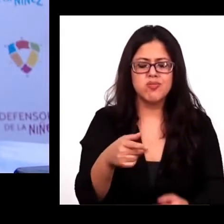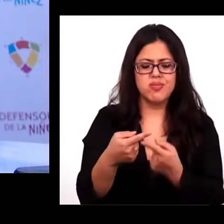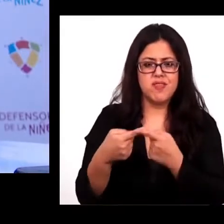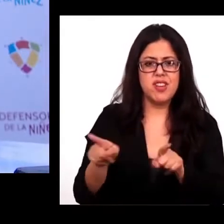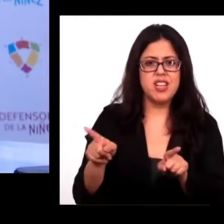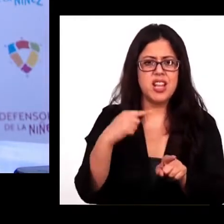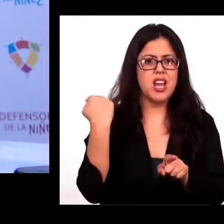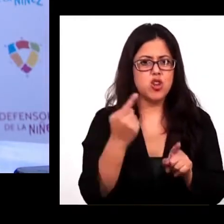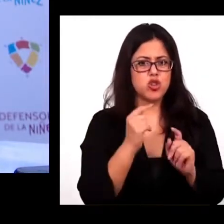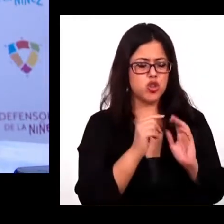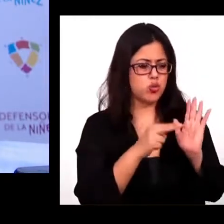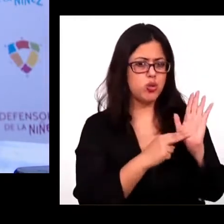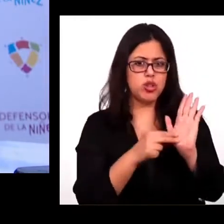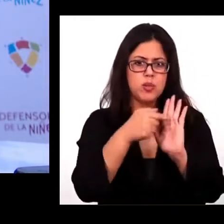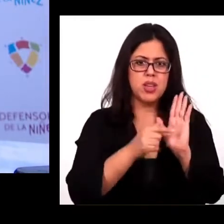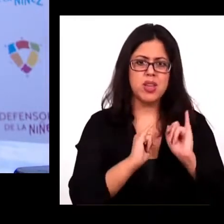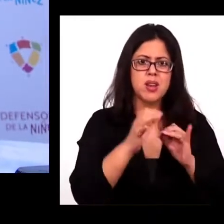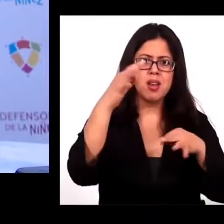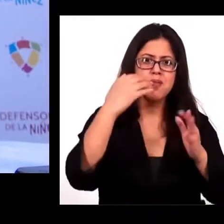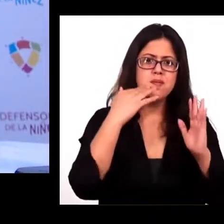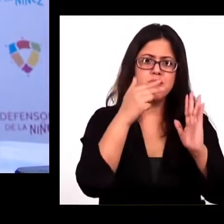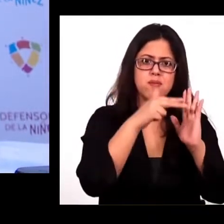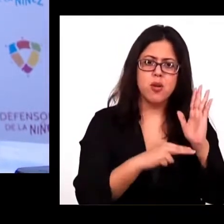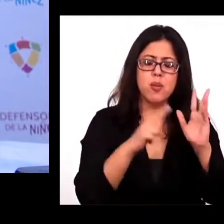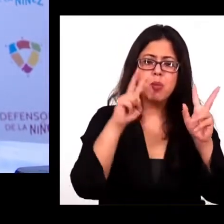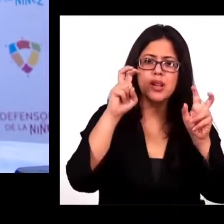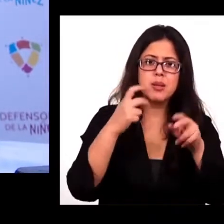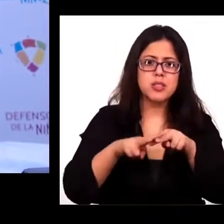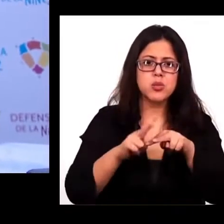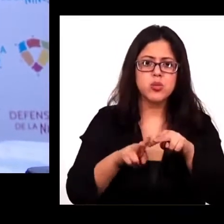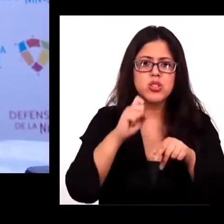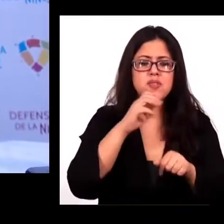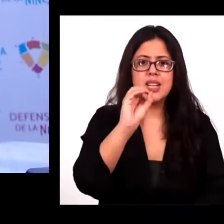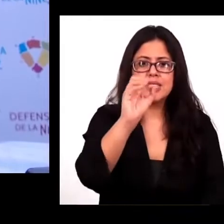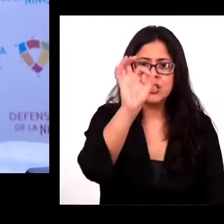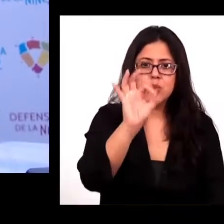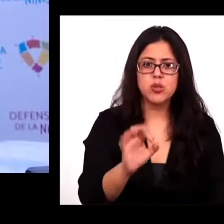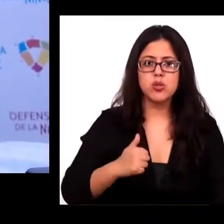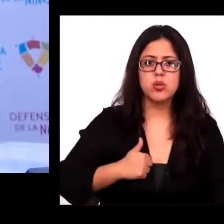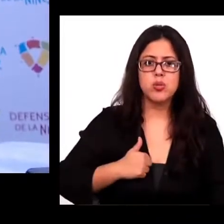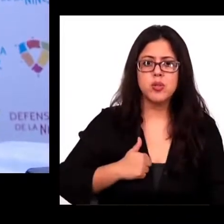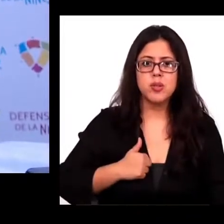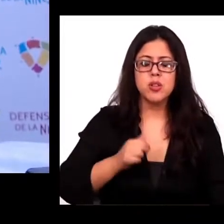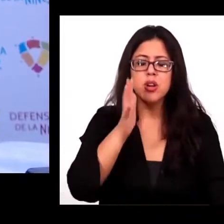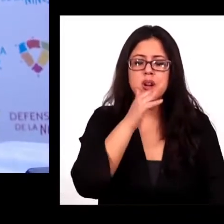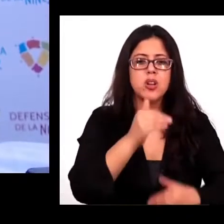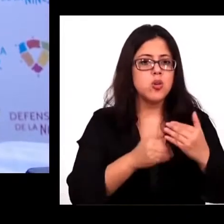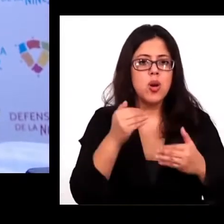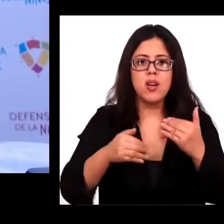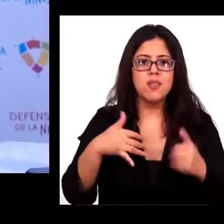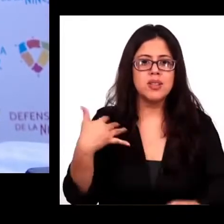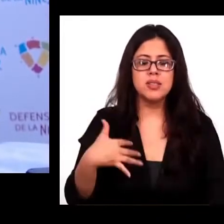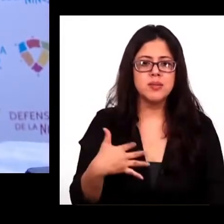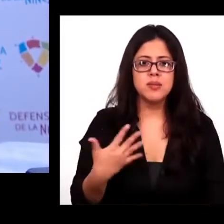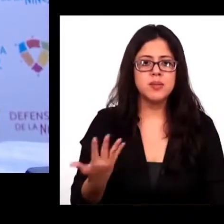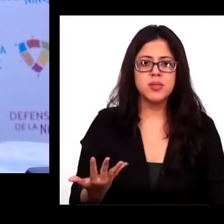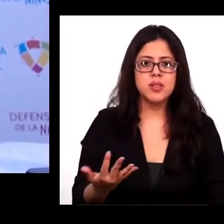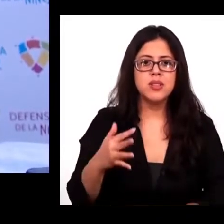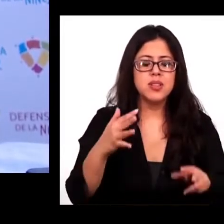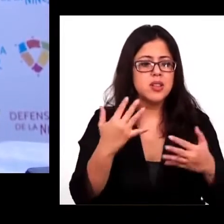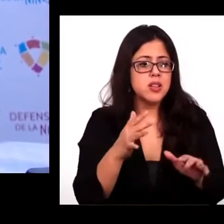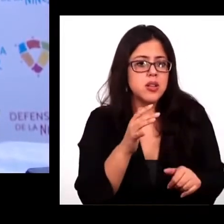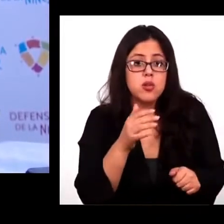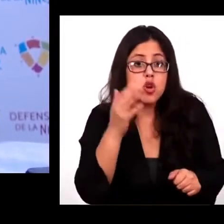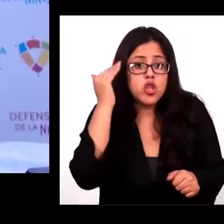concluimos en el informe, que acá en términos de reparación es un 0% de cumplimiento. No hay avance significativo, desconocemos porque